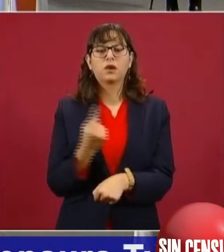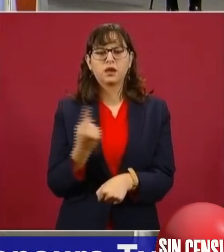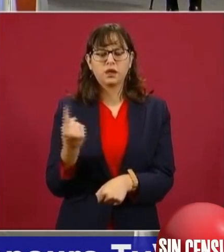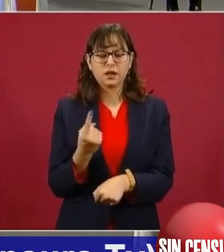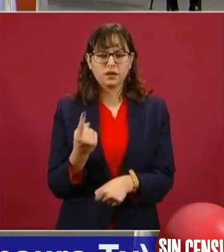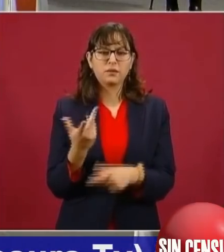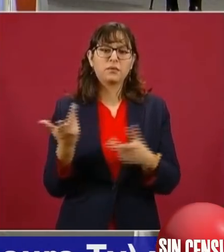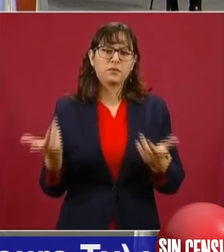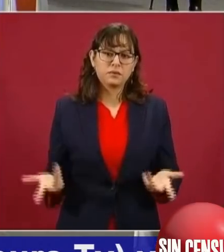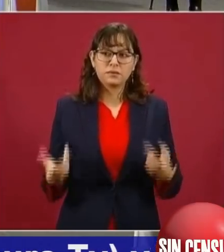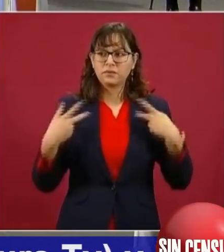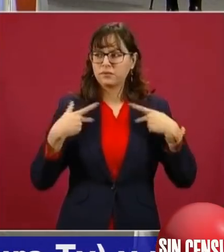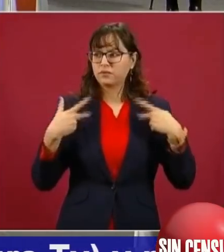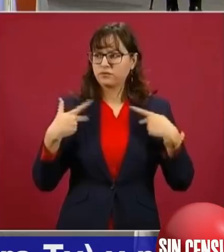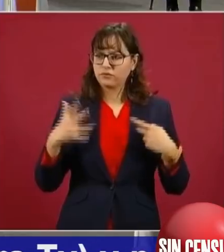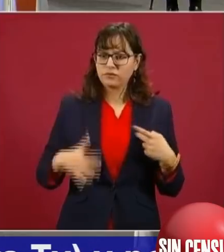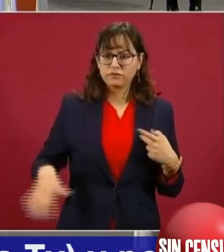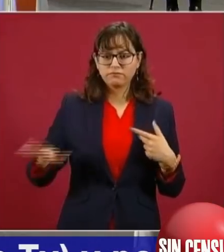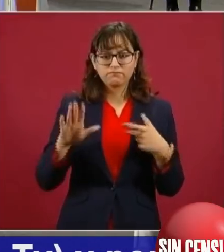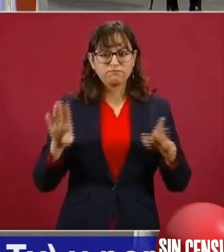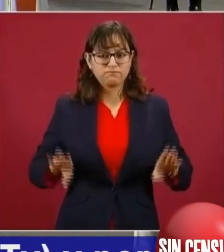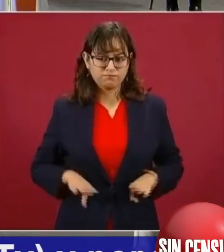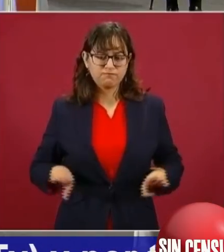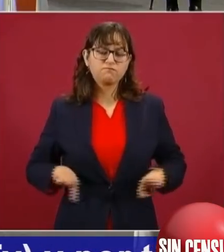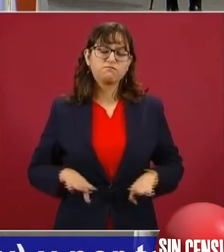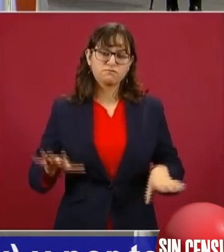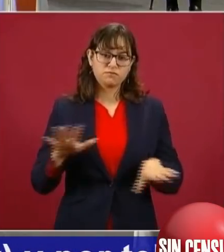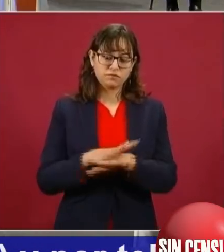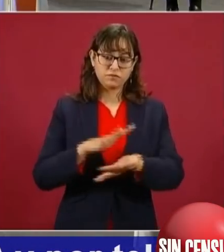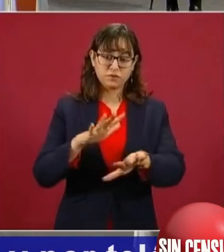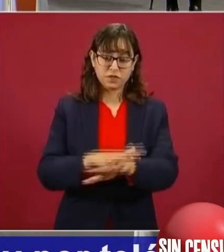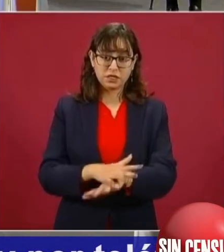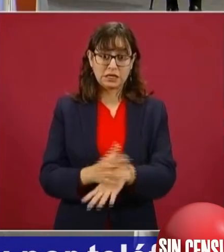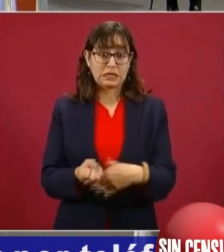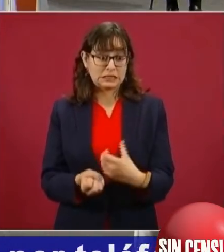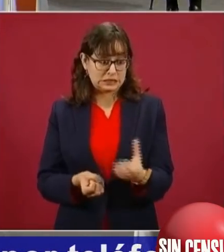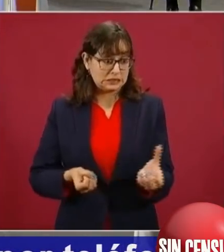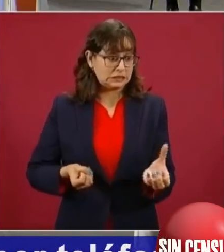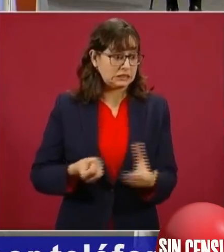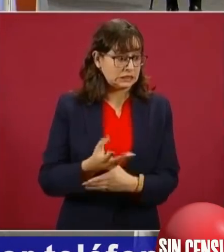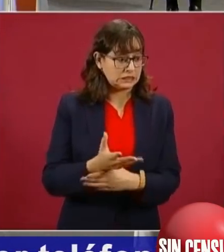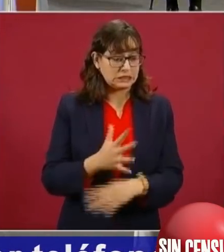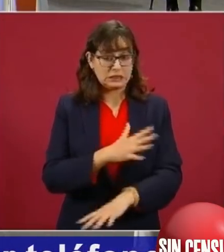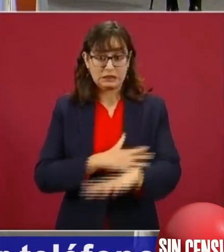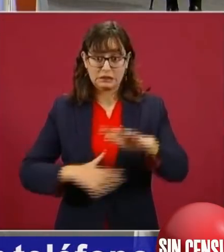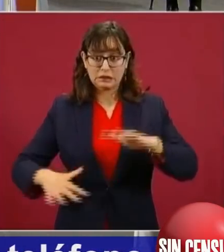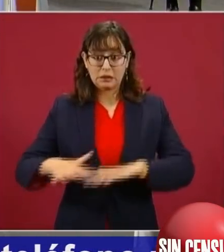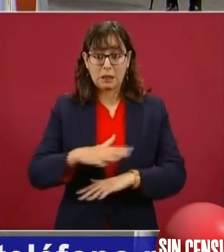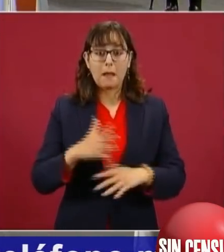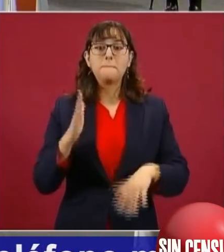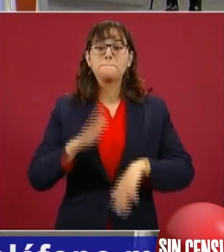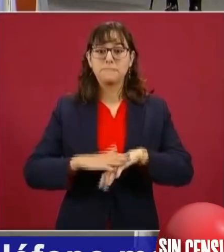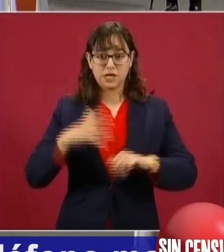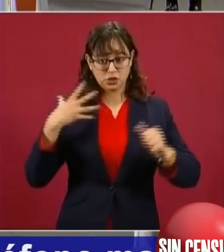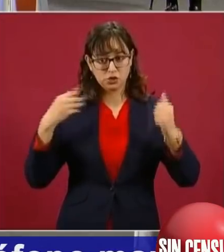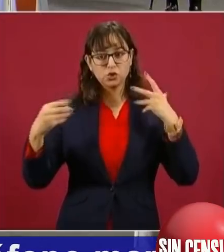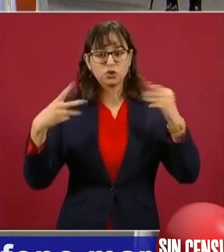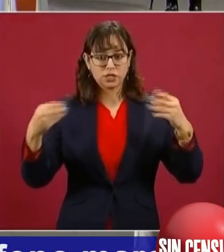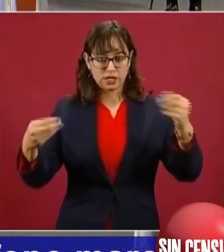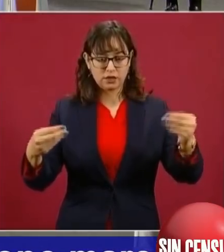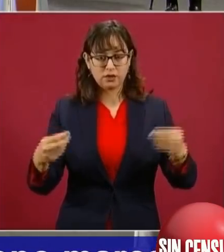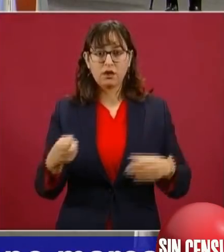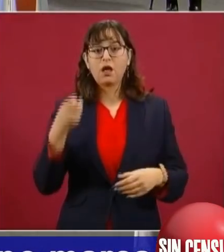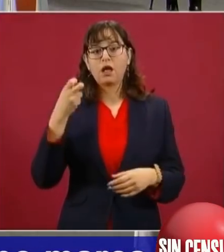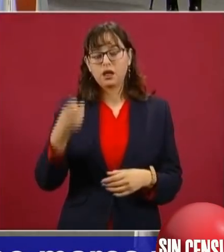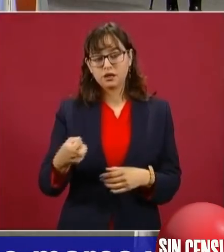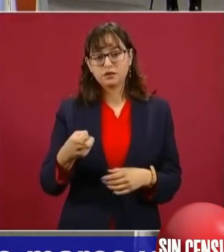de comportamiento de la población van cambiando. Cuando aumenta la movilidad en el espacio público, hay mayor cantidad de contagios y esto va